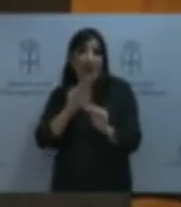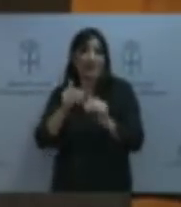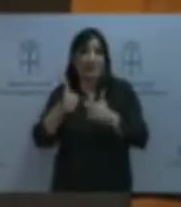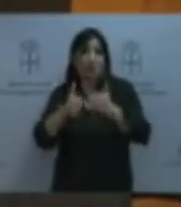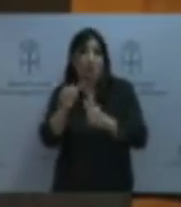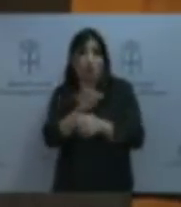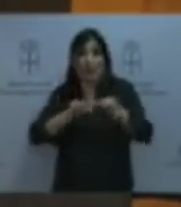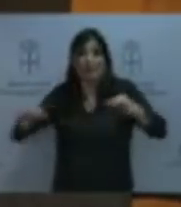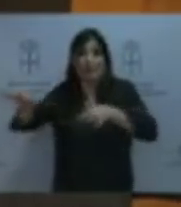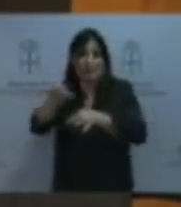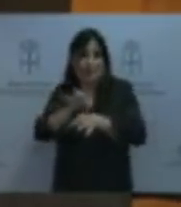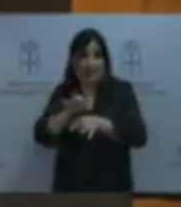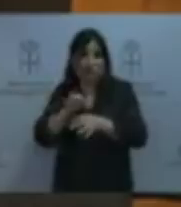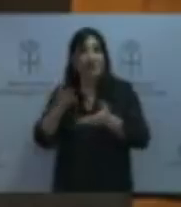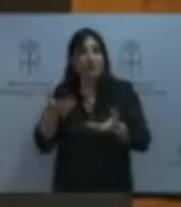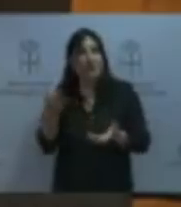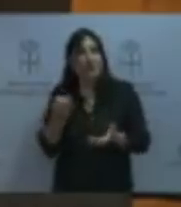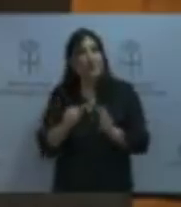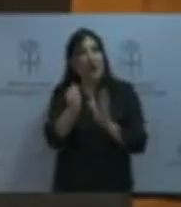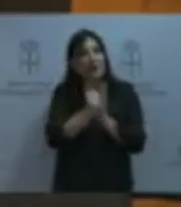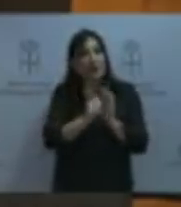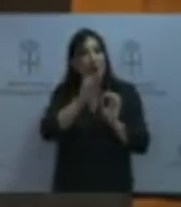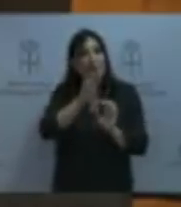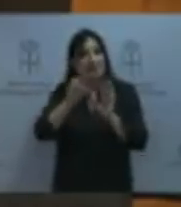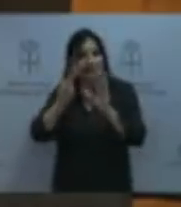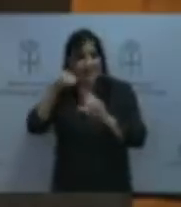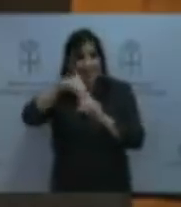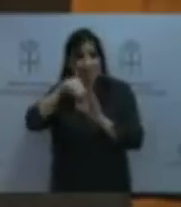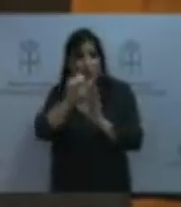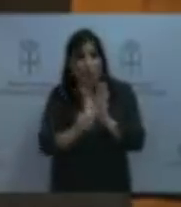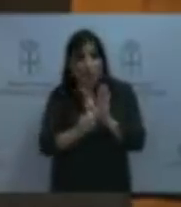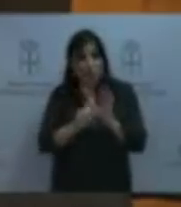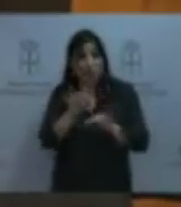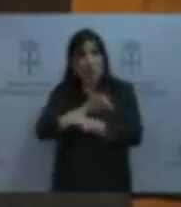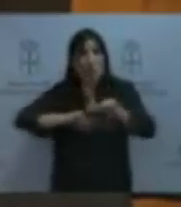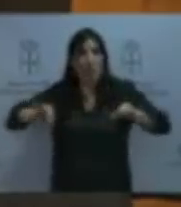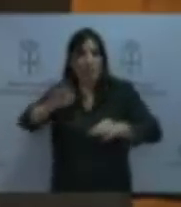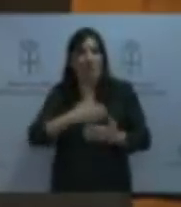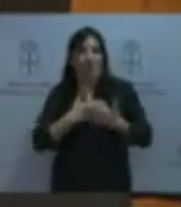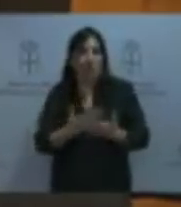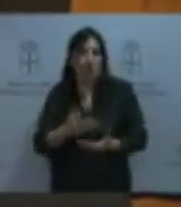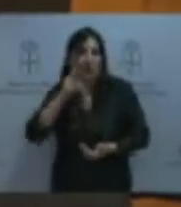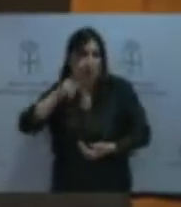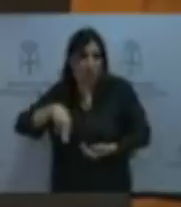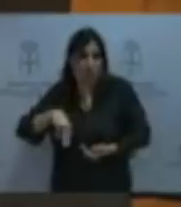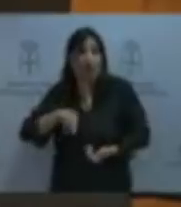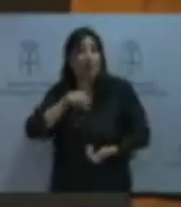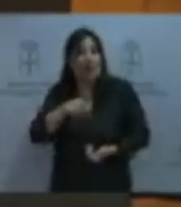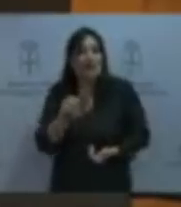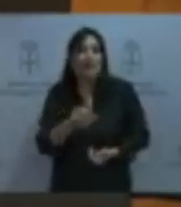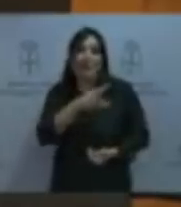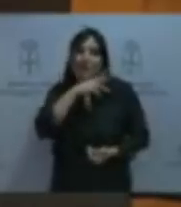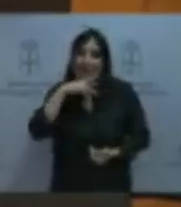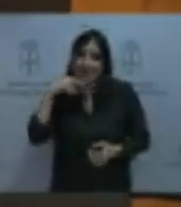artículo 37 del Estatuto Marco de Movilidad Voluntaria, para lo que se deben reservar las plazas para esta